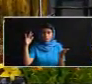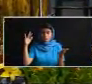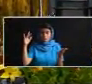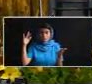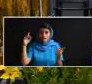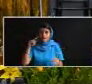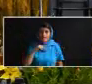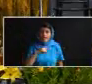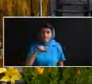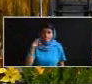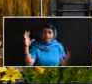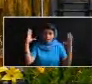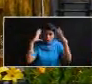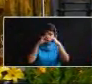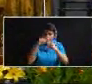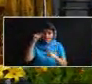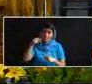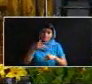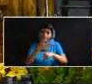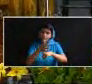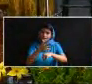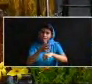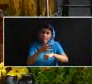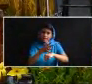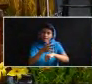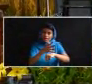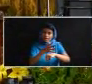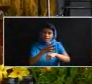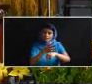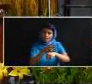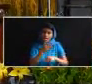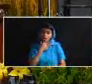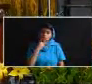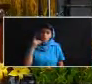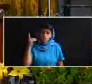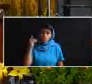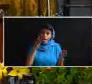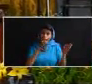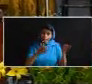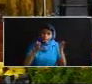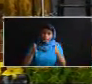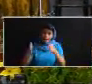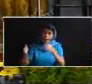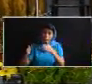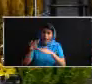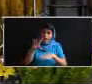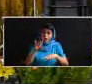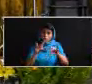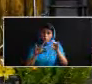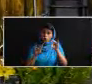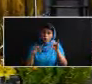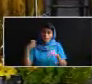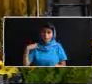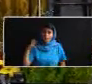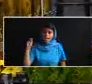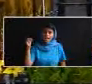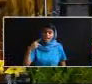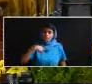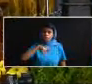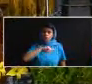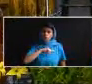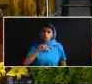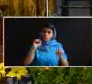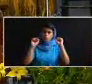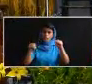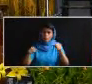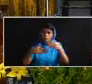Esta noche, esta tarde ya, Dios ha preparado algo para que nosotros podamos ir